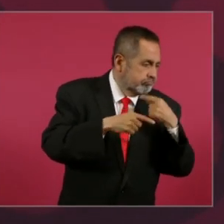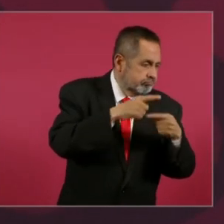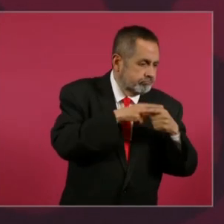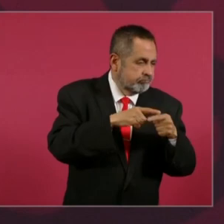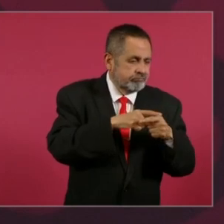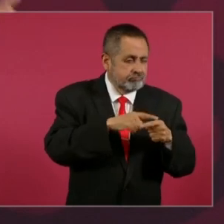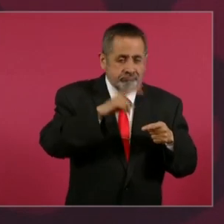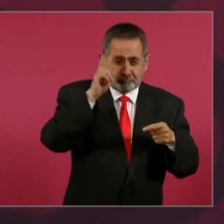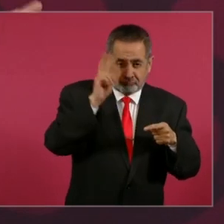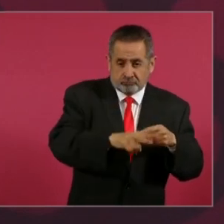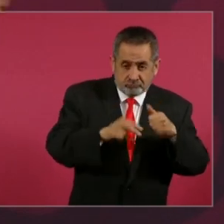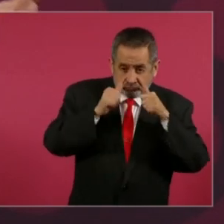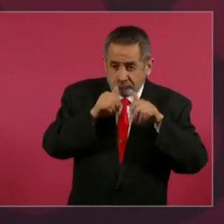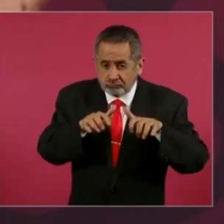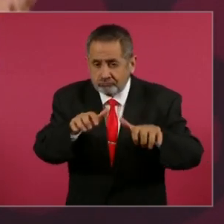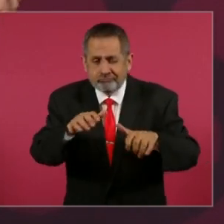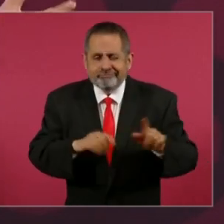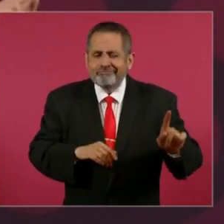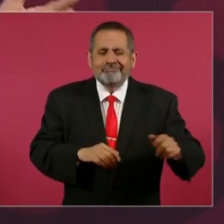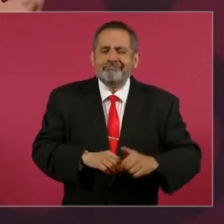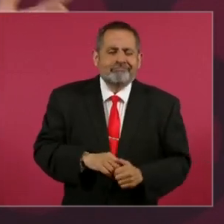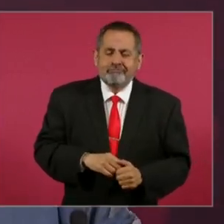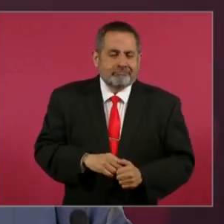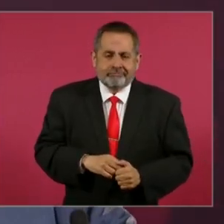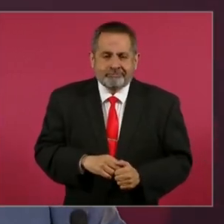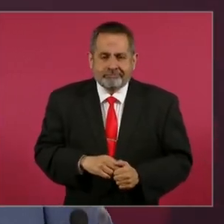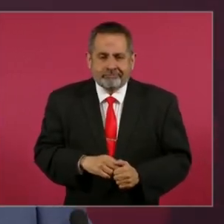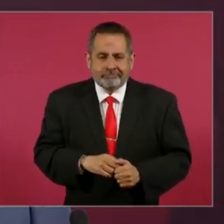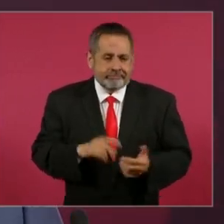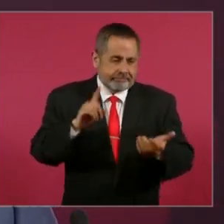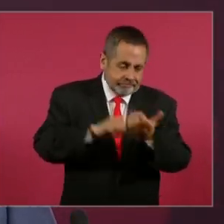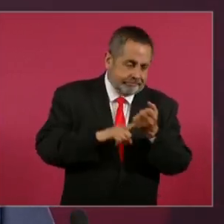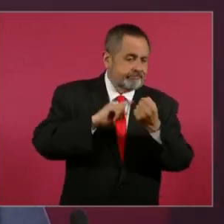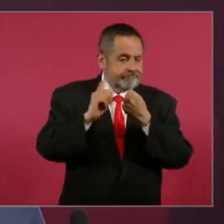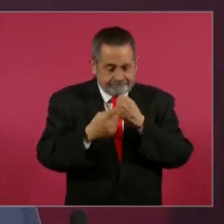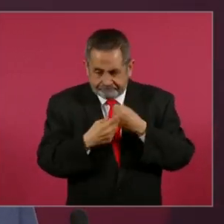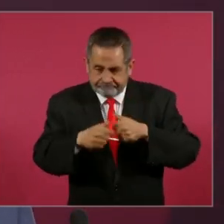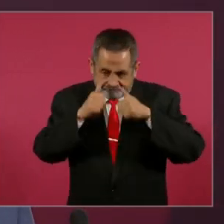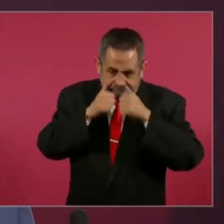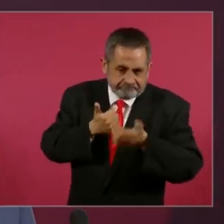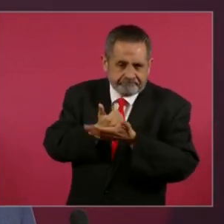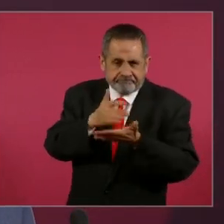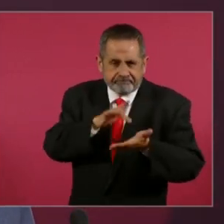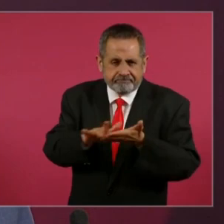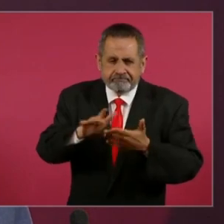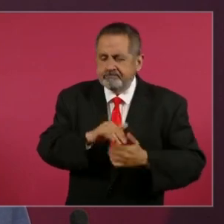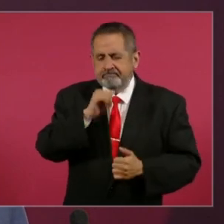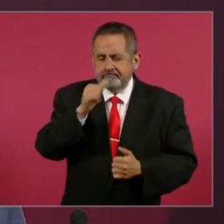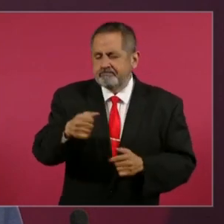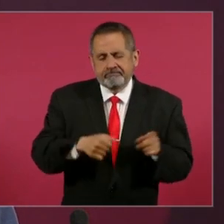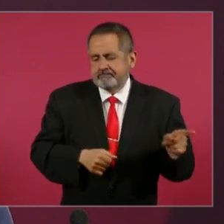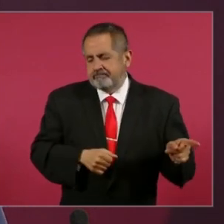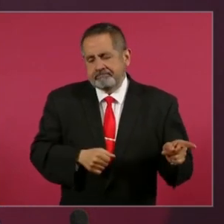pero que realmente no se va atender el fondo del